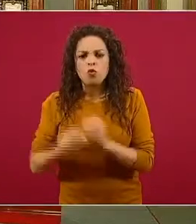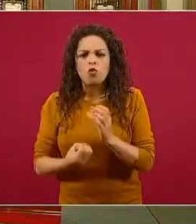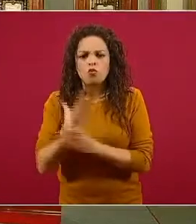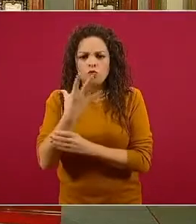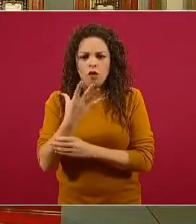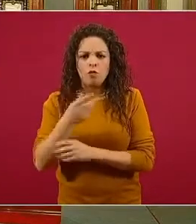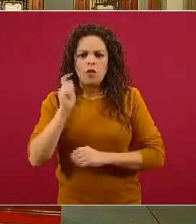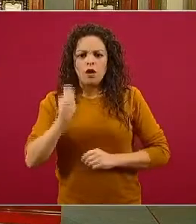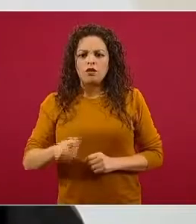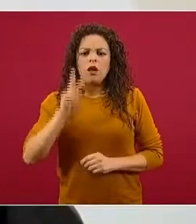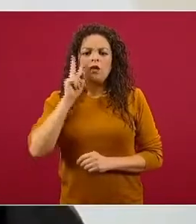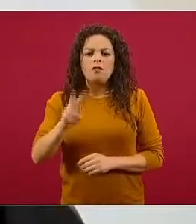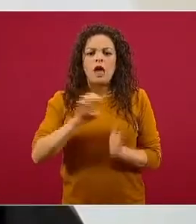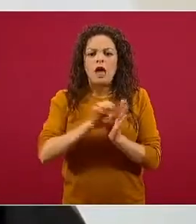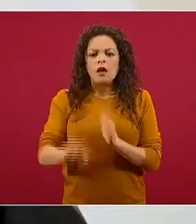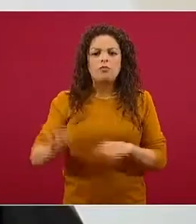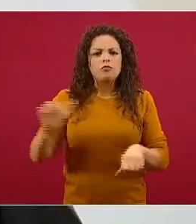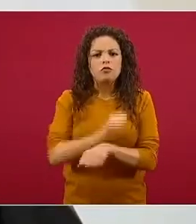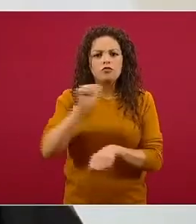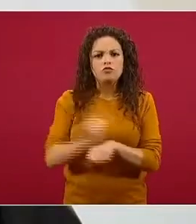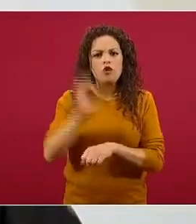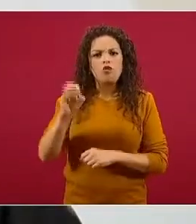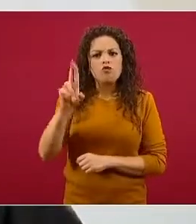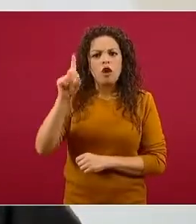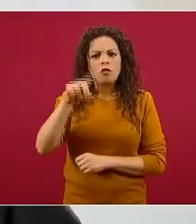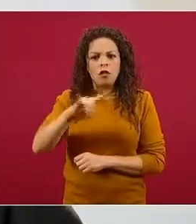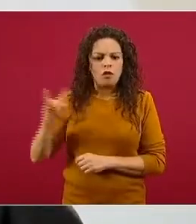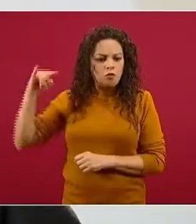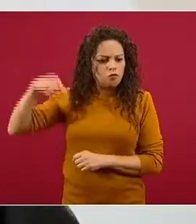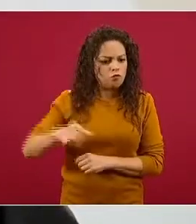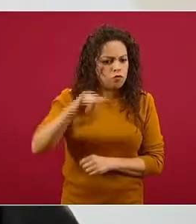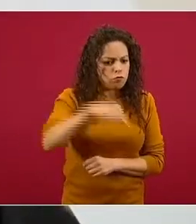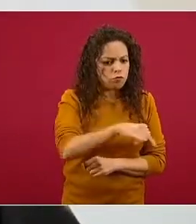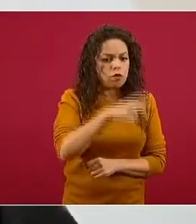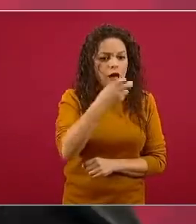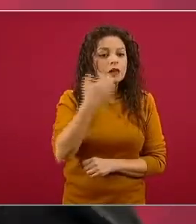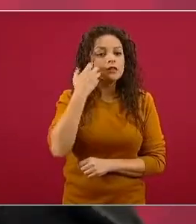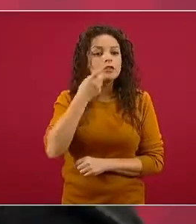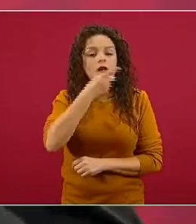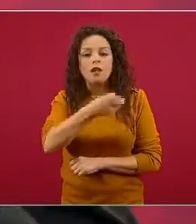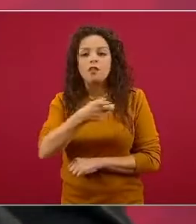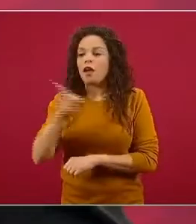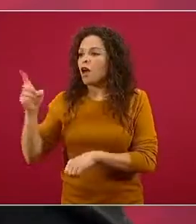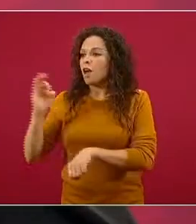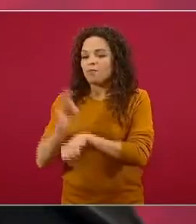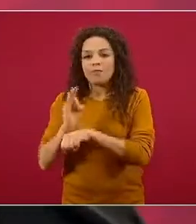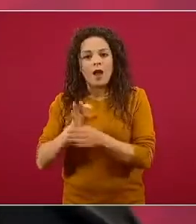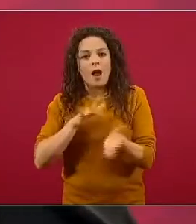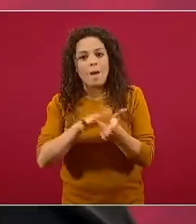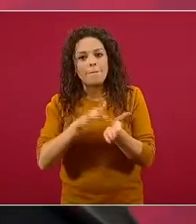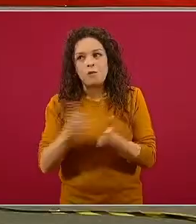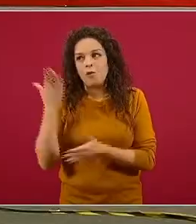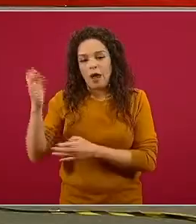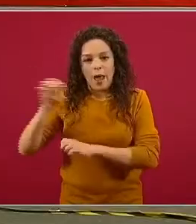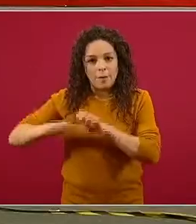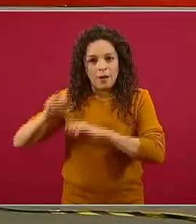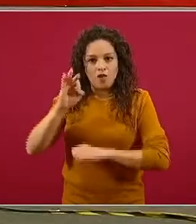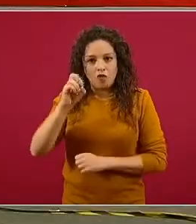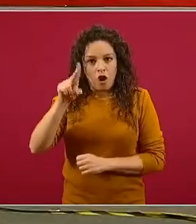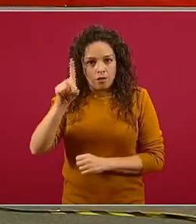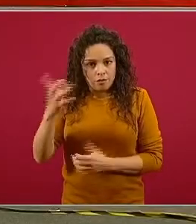verán pasar un carro Ford, es el patrocinador. Es decir, ya hay que quitar